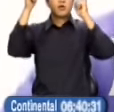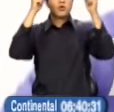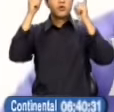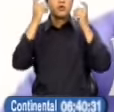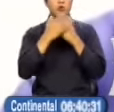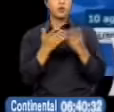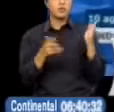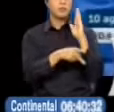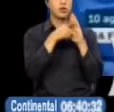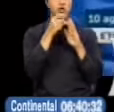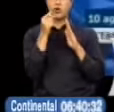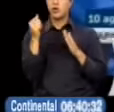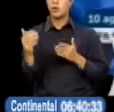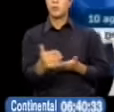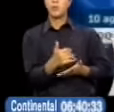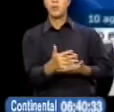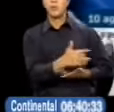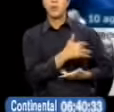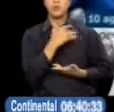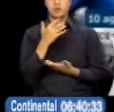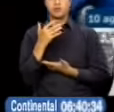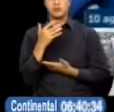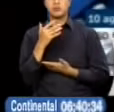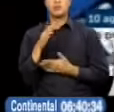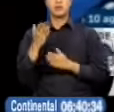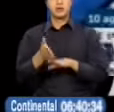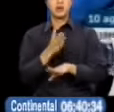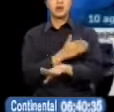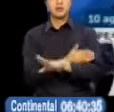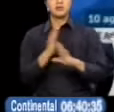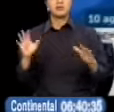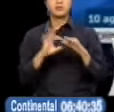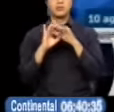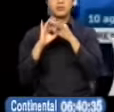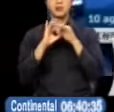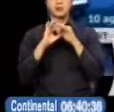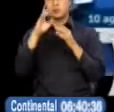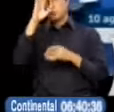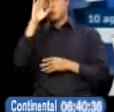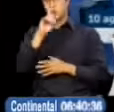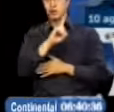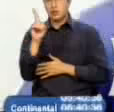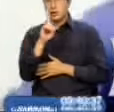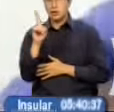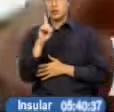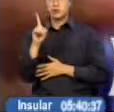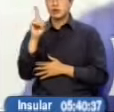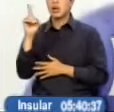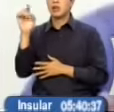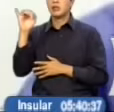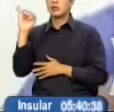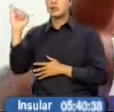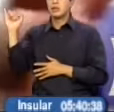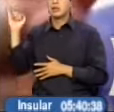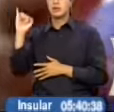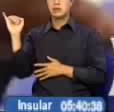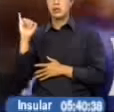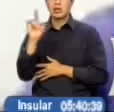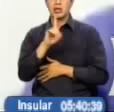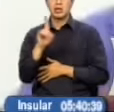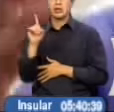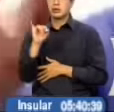los recursos petroleros asegura que los pactos de gobernanza realizados con la derecha cobraron una factura muy cara las estructuras